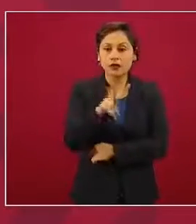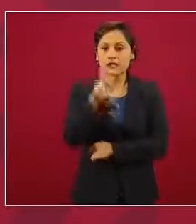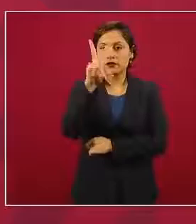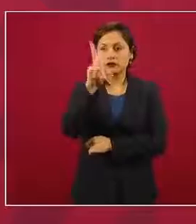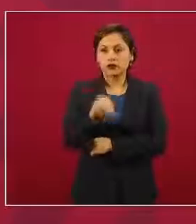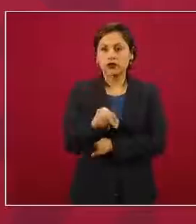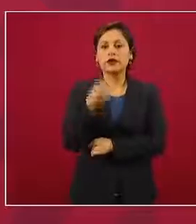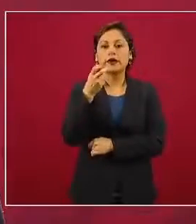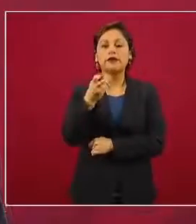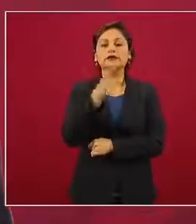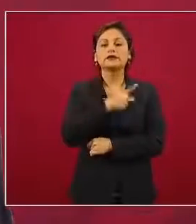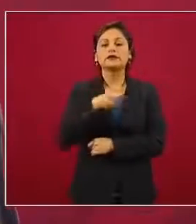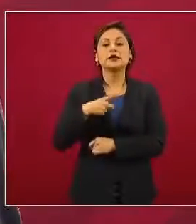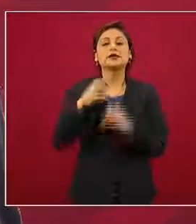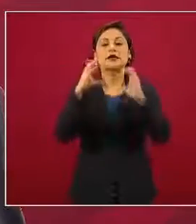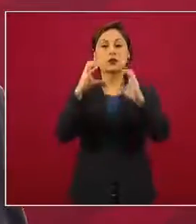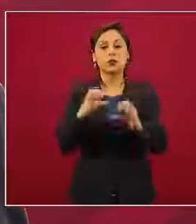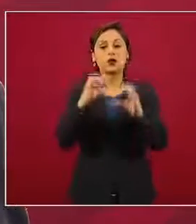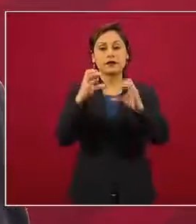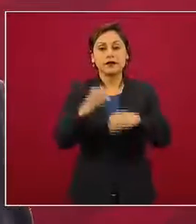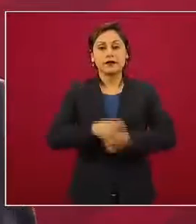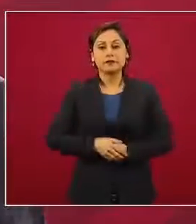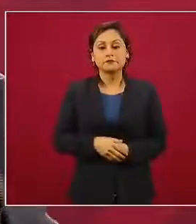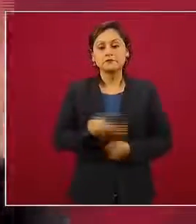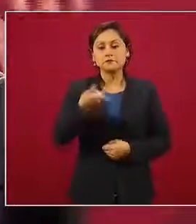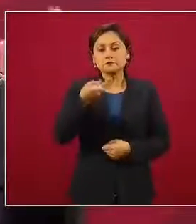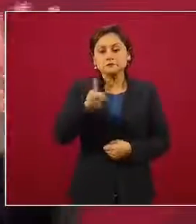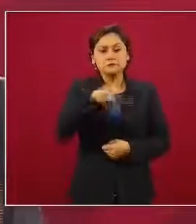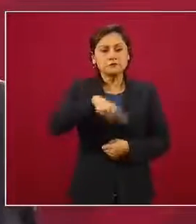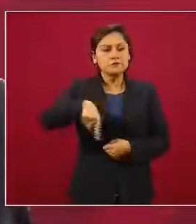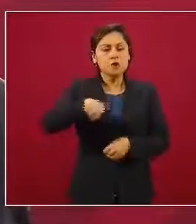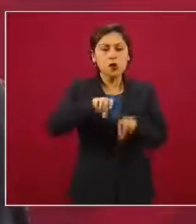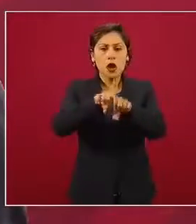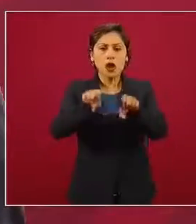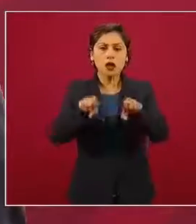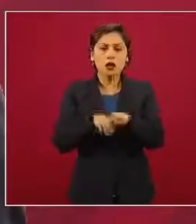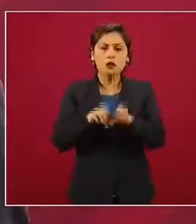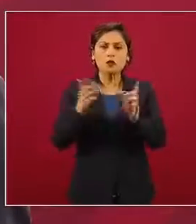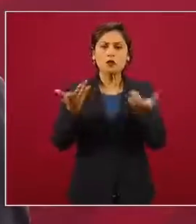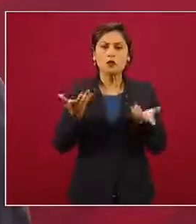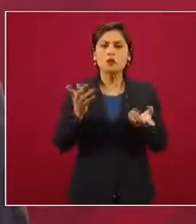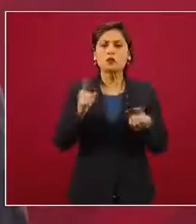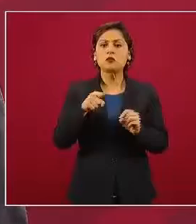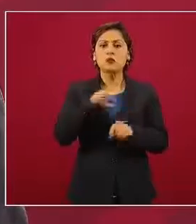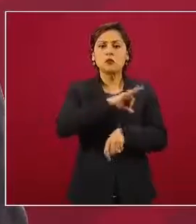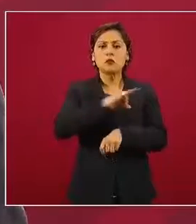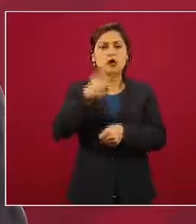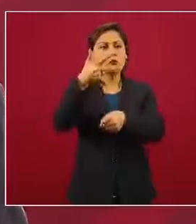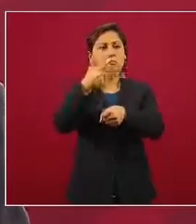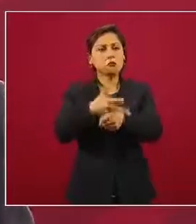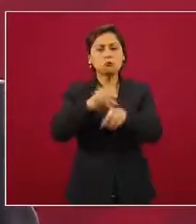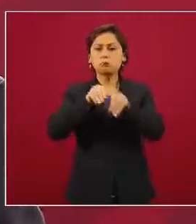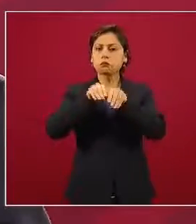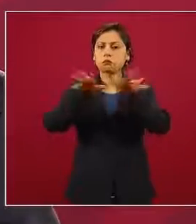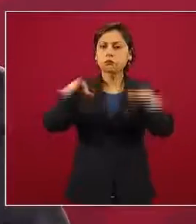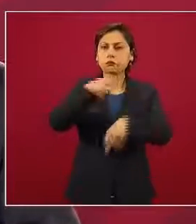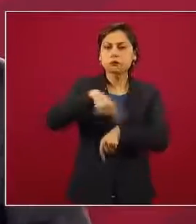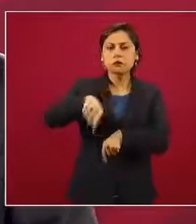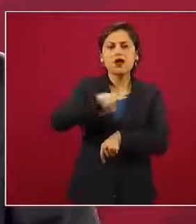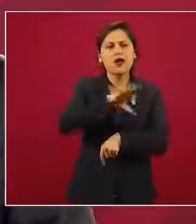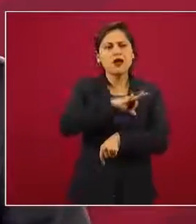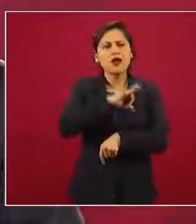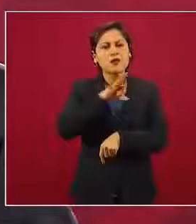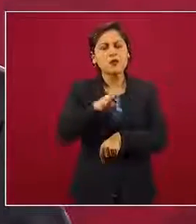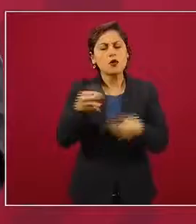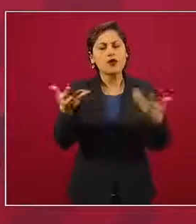contagios si hubiera público. Sin embargo, a puertas cerradas, solo con público televidente, se puede llevar a cabo esta actividad y